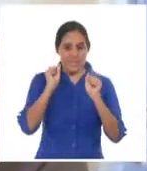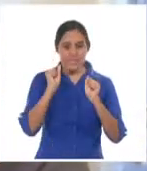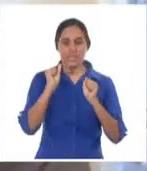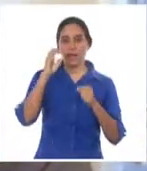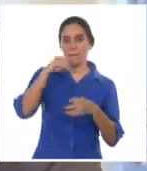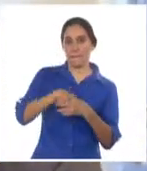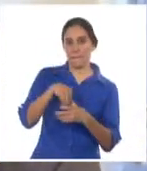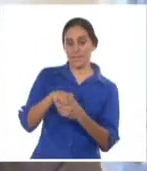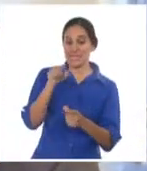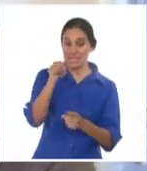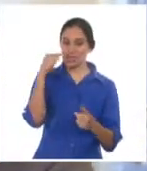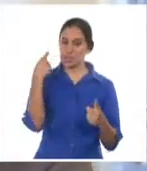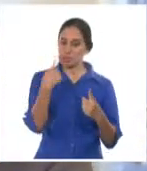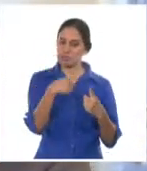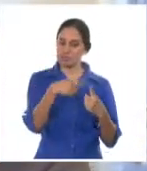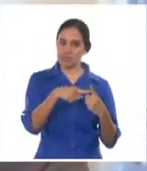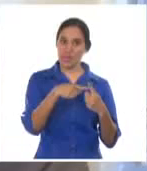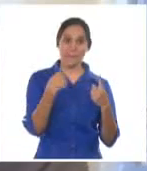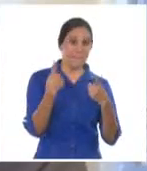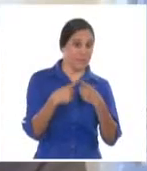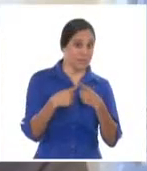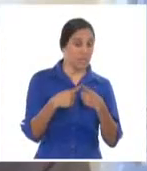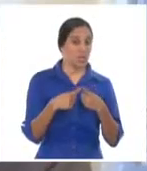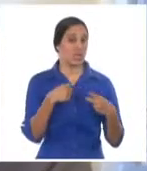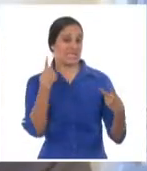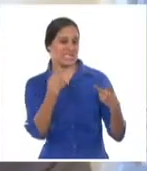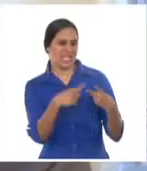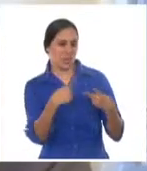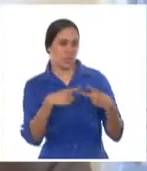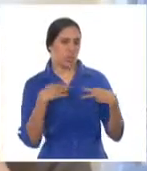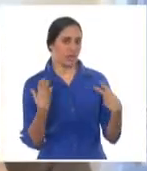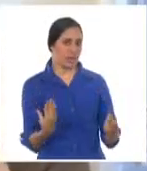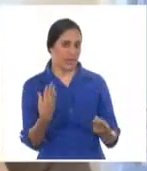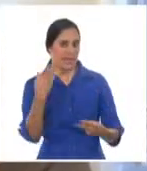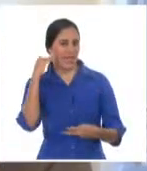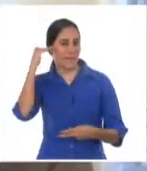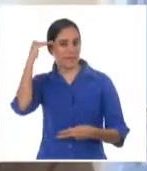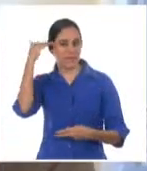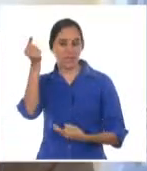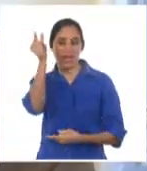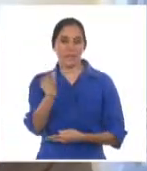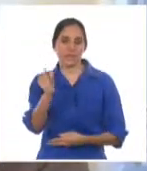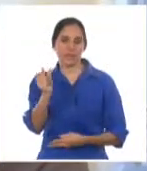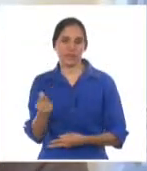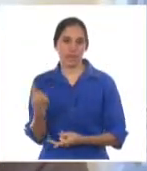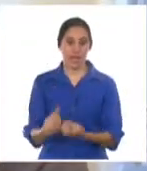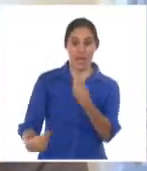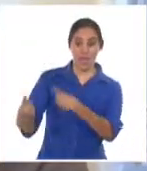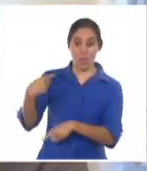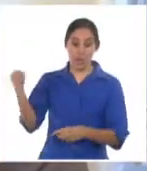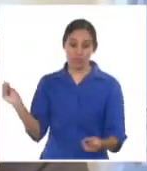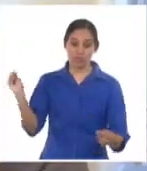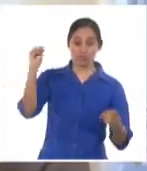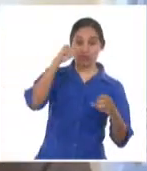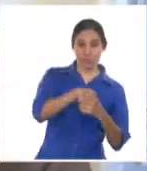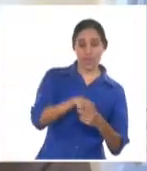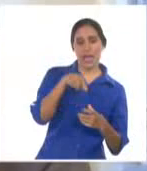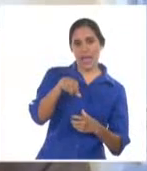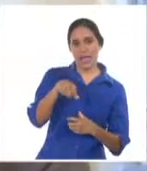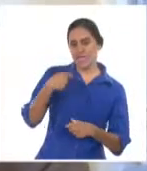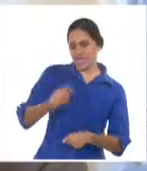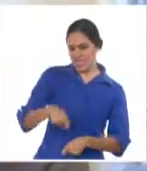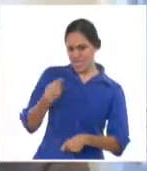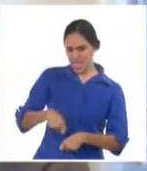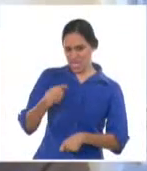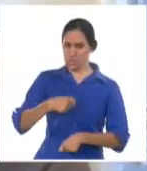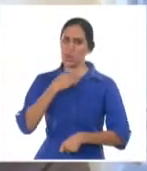lo primero. El segundo gran reto es capacitar a las personas, que las personas sepan. Porque en el mismo ámbito del derecho penal,